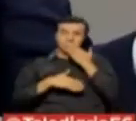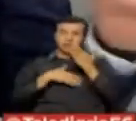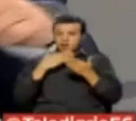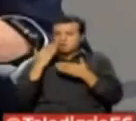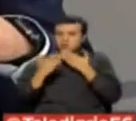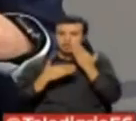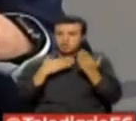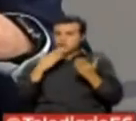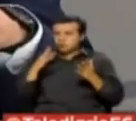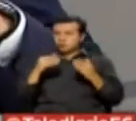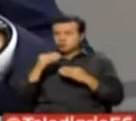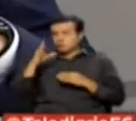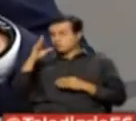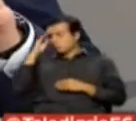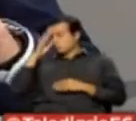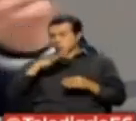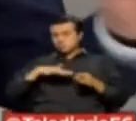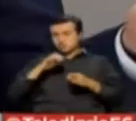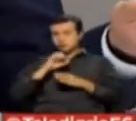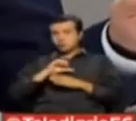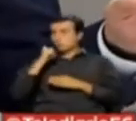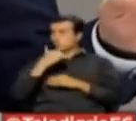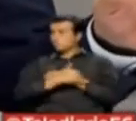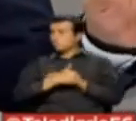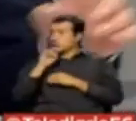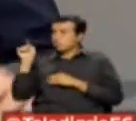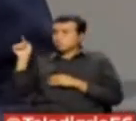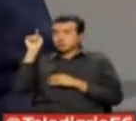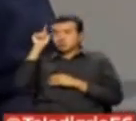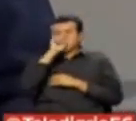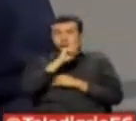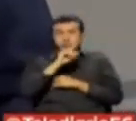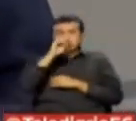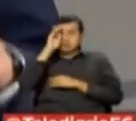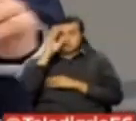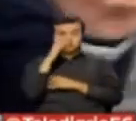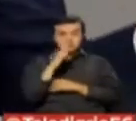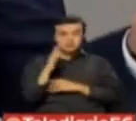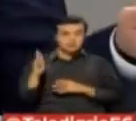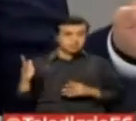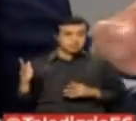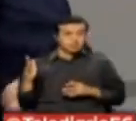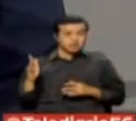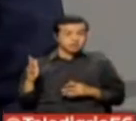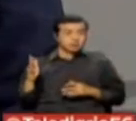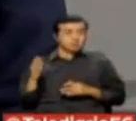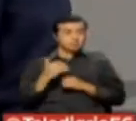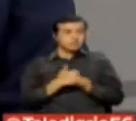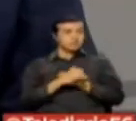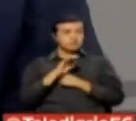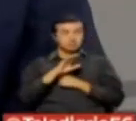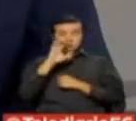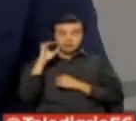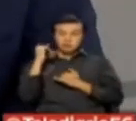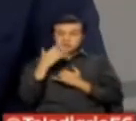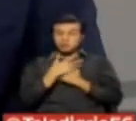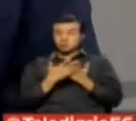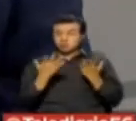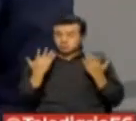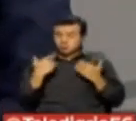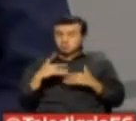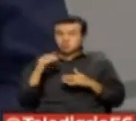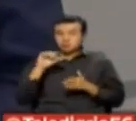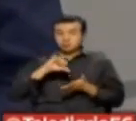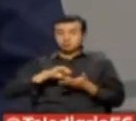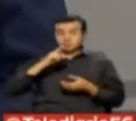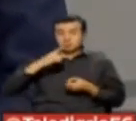tenían algo que aprender de nosotros y nosotros no teníamos nada que aprender en materia de desarrollo social de nuestros vecinos pues hoy por hoy en